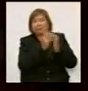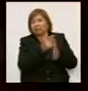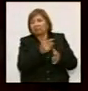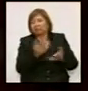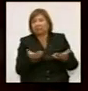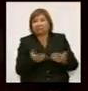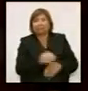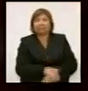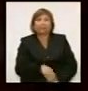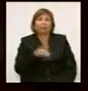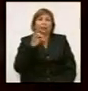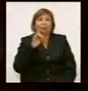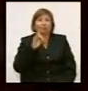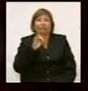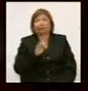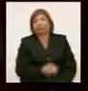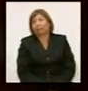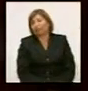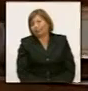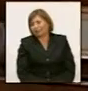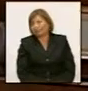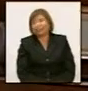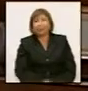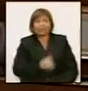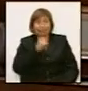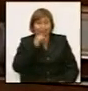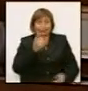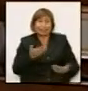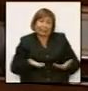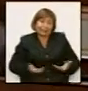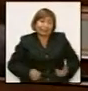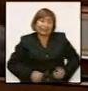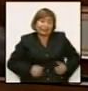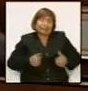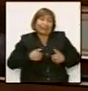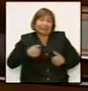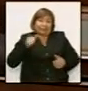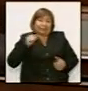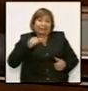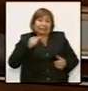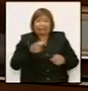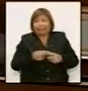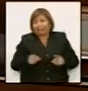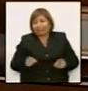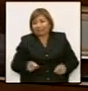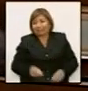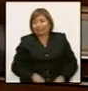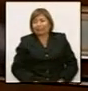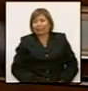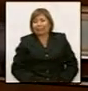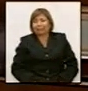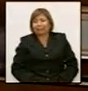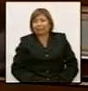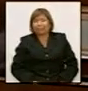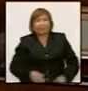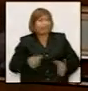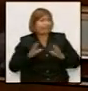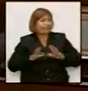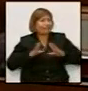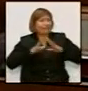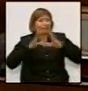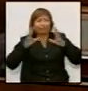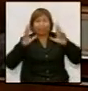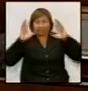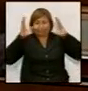camello. Así es la vida. Sí, pero es la máxima